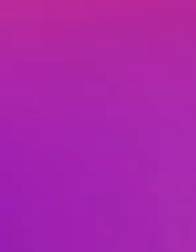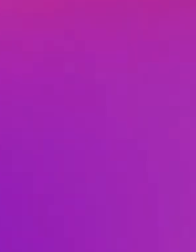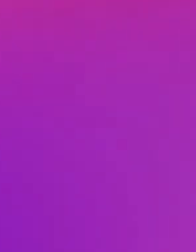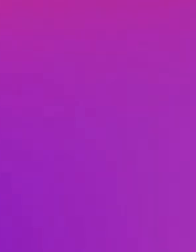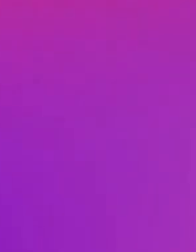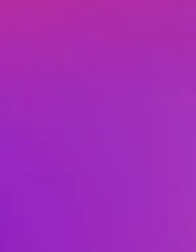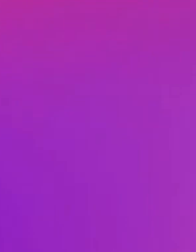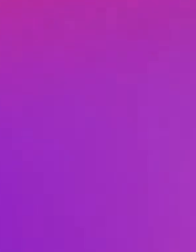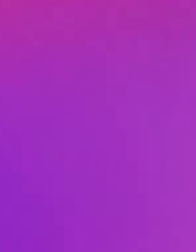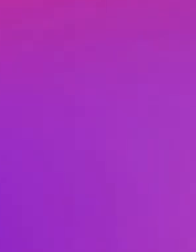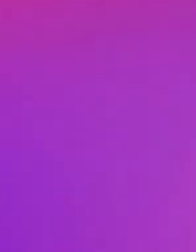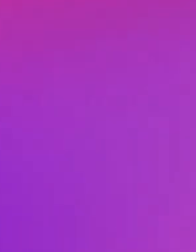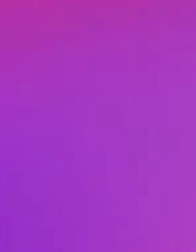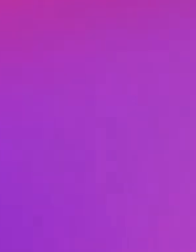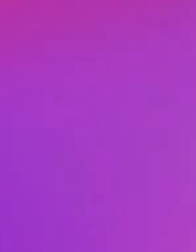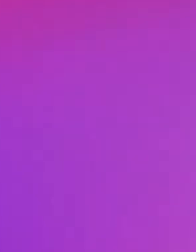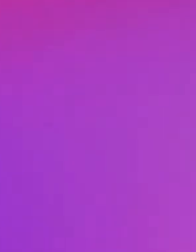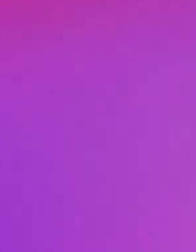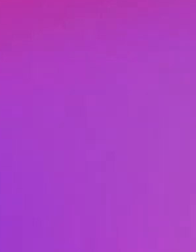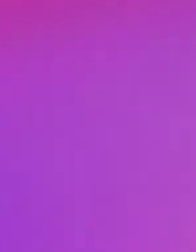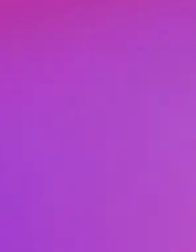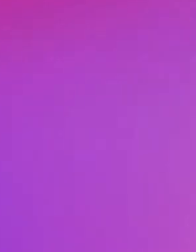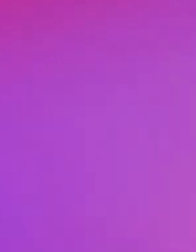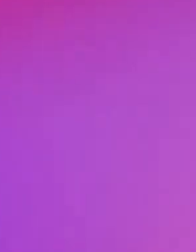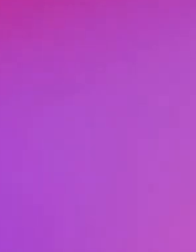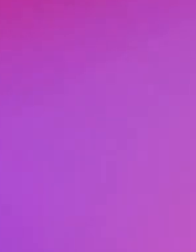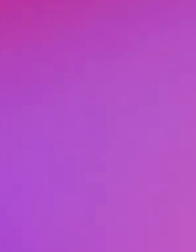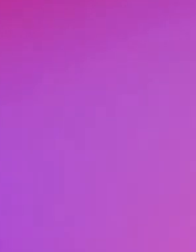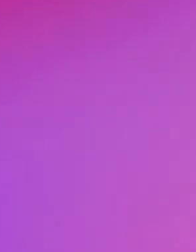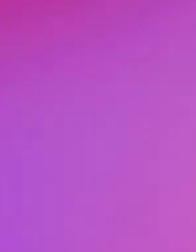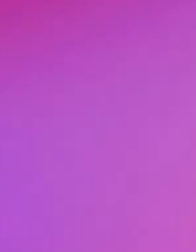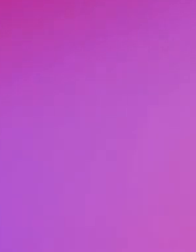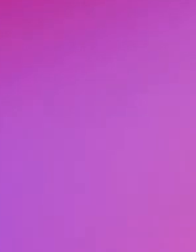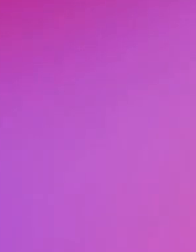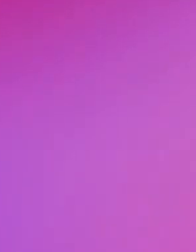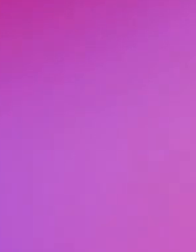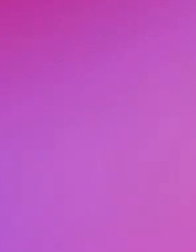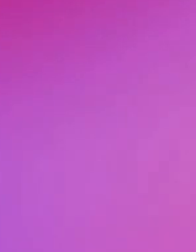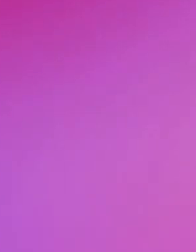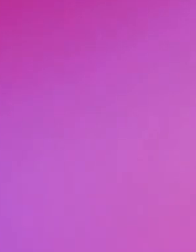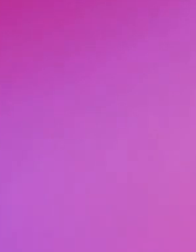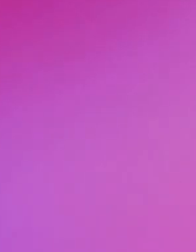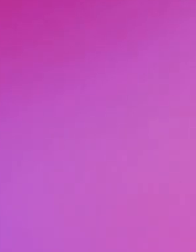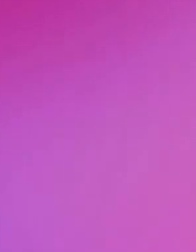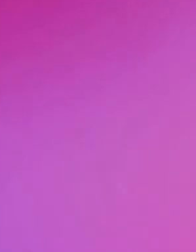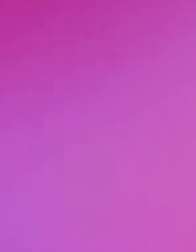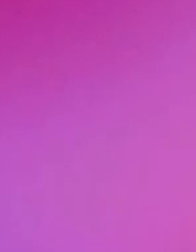conalitec.cep.gov.mx. Y recuerda que también cuentas con el sitio